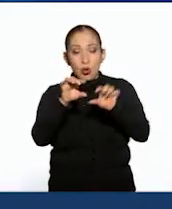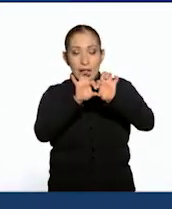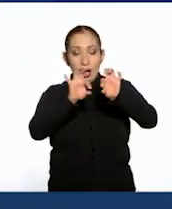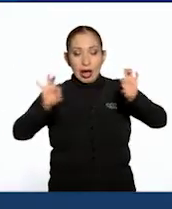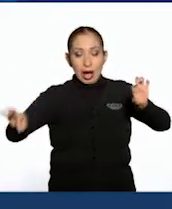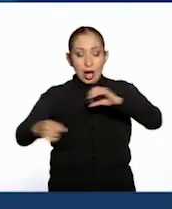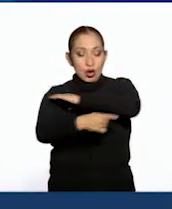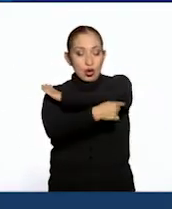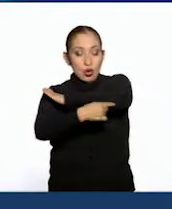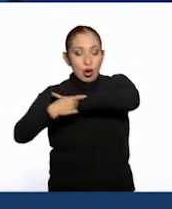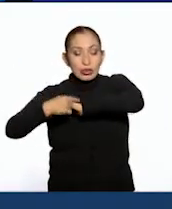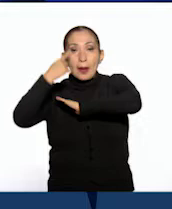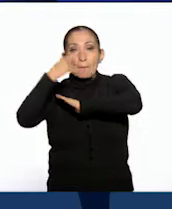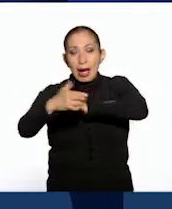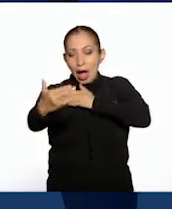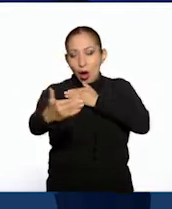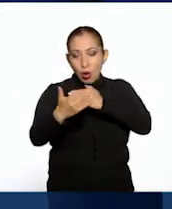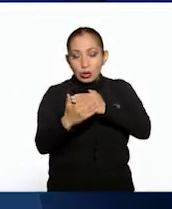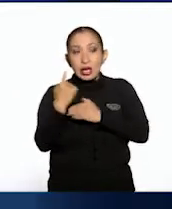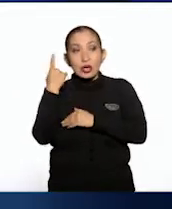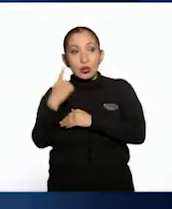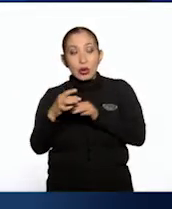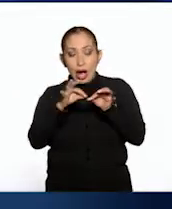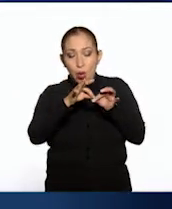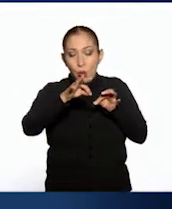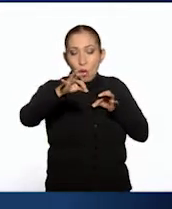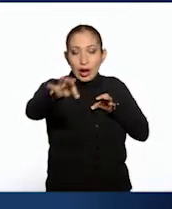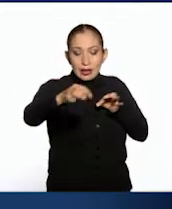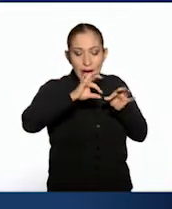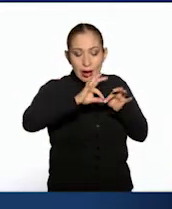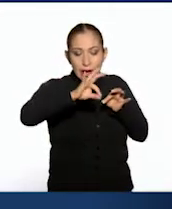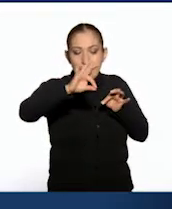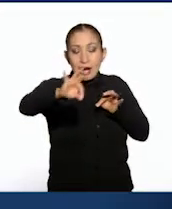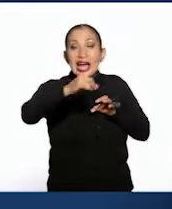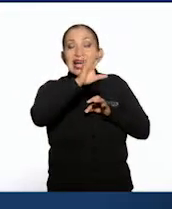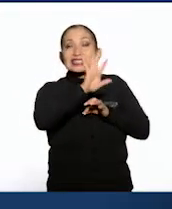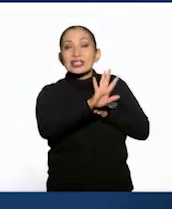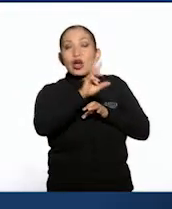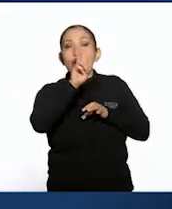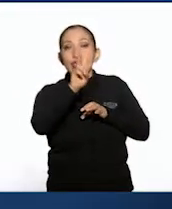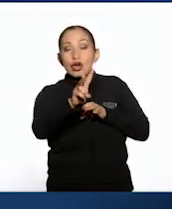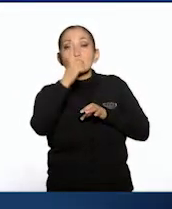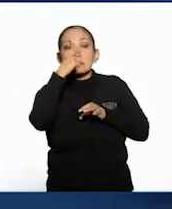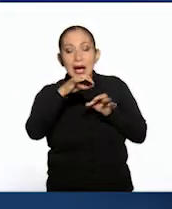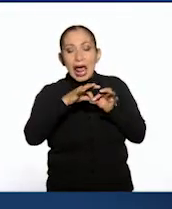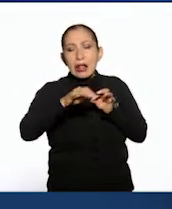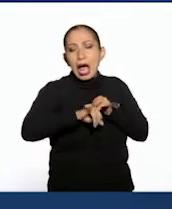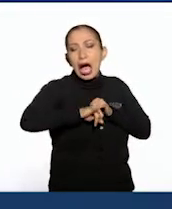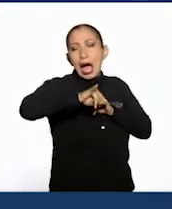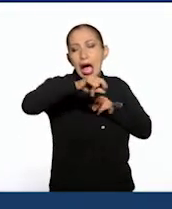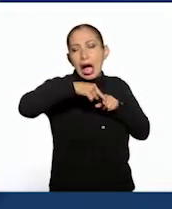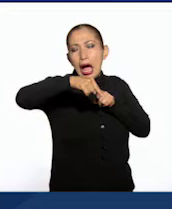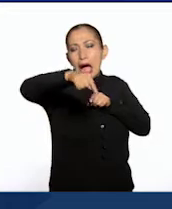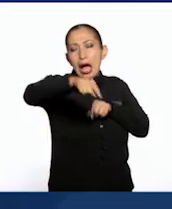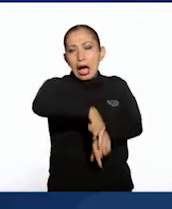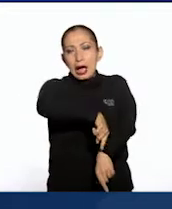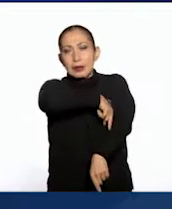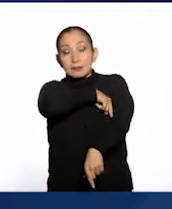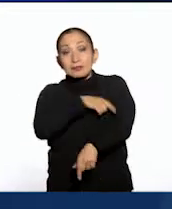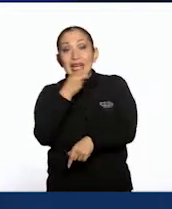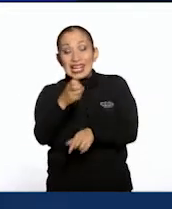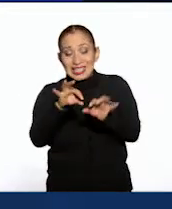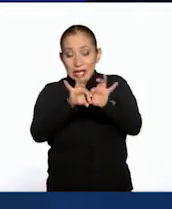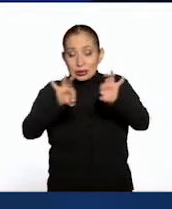de codo para mediciones cortas y una cuerda de calibración de 100 codos para mediciones largas.